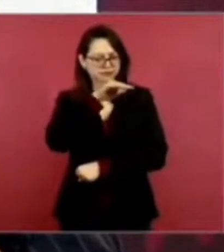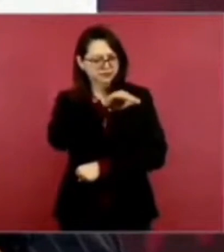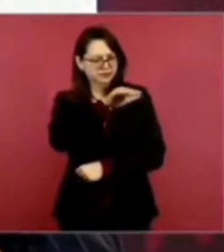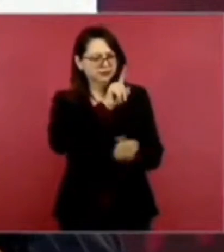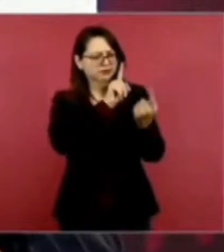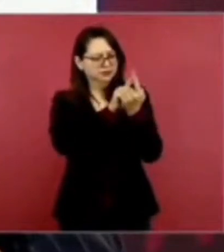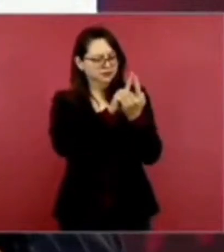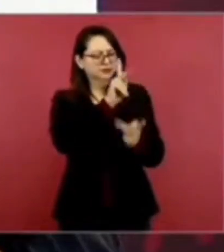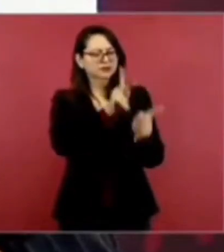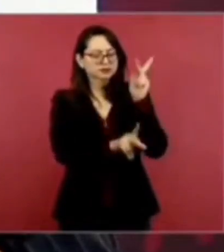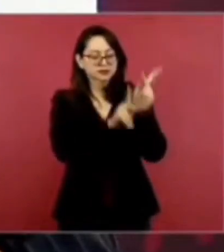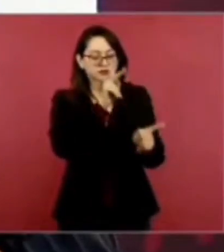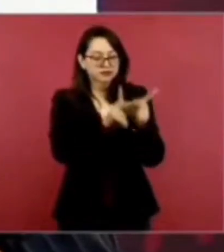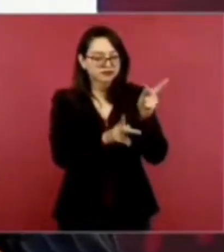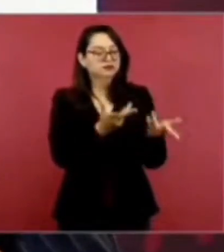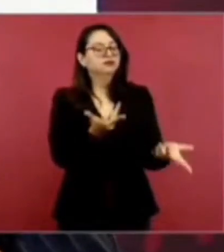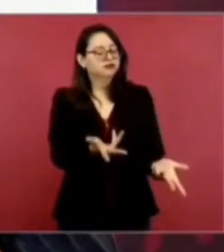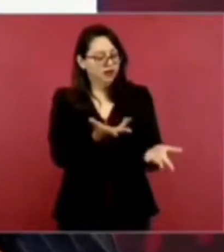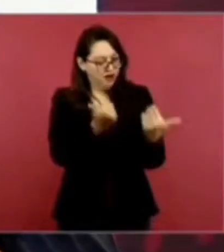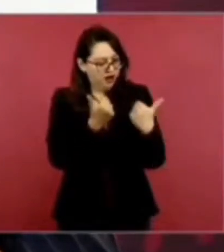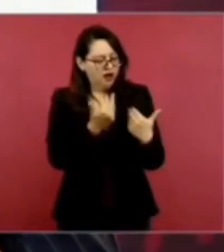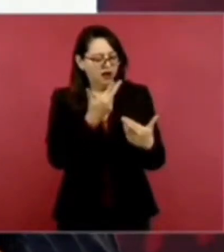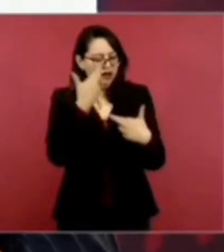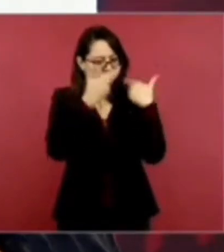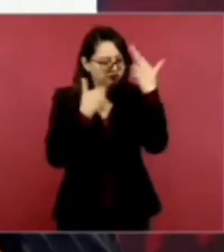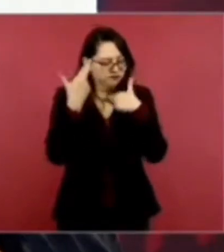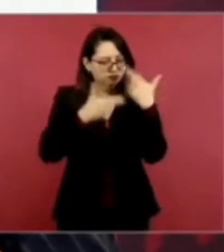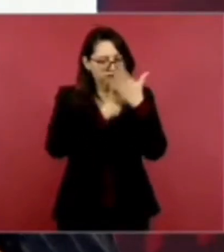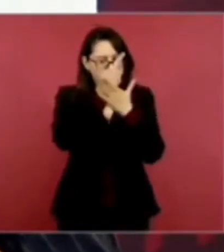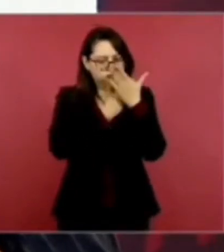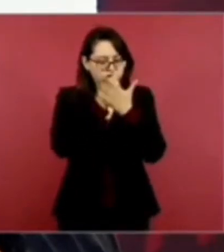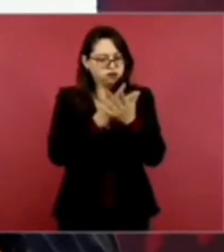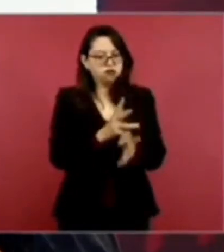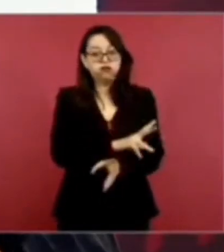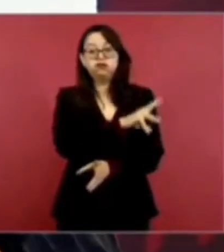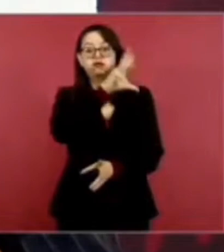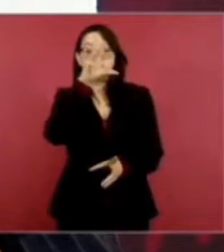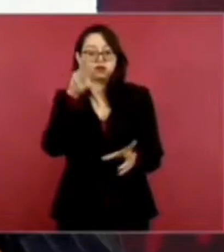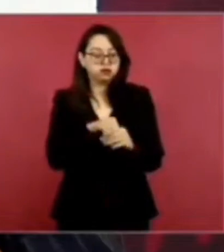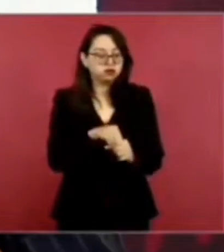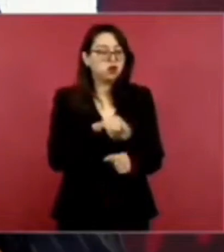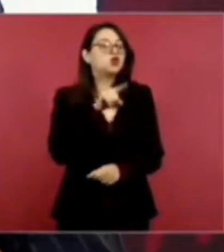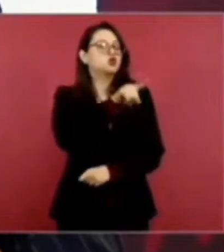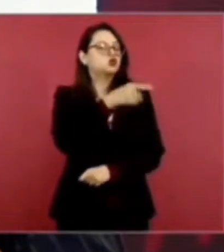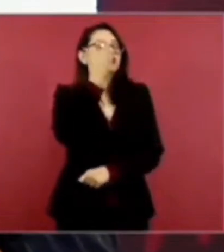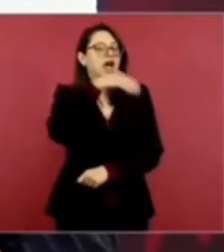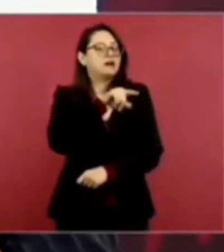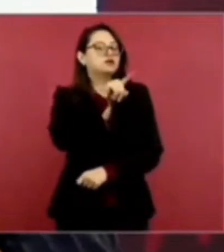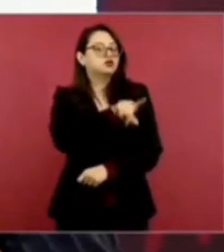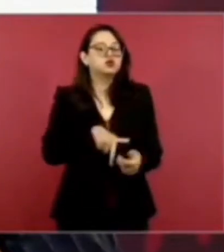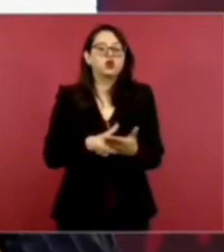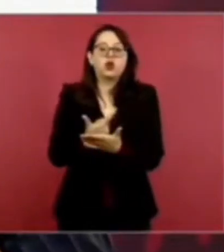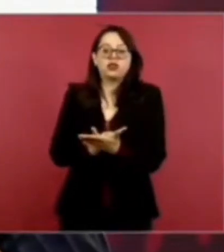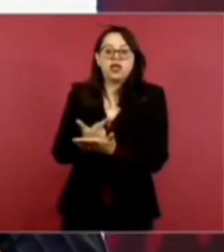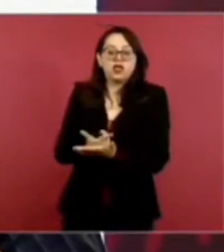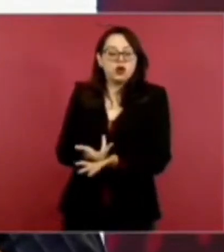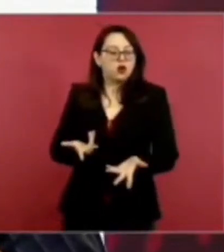Porque si no lo hacemos,